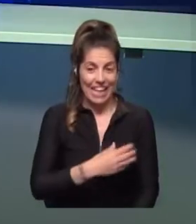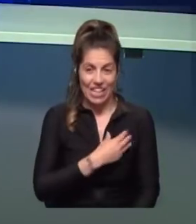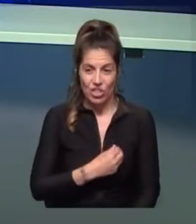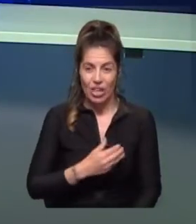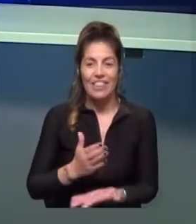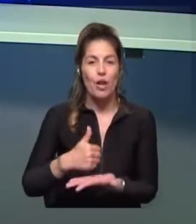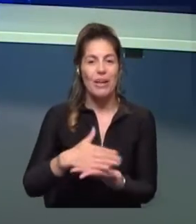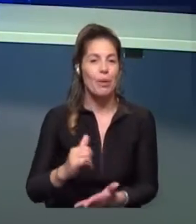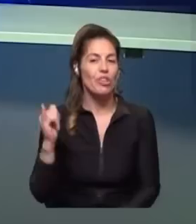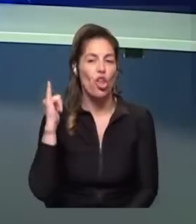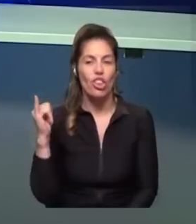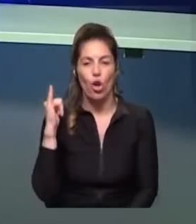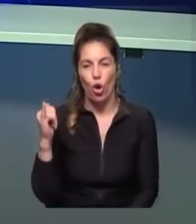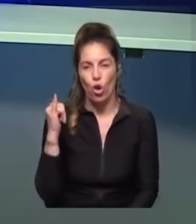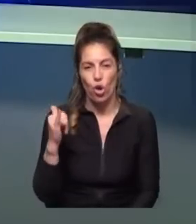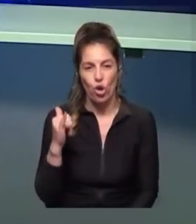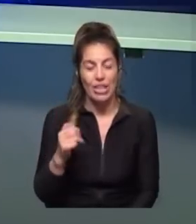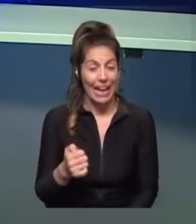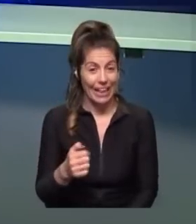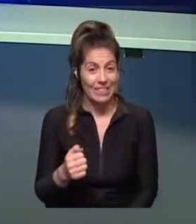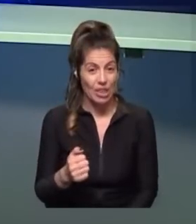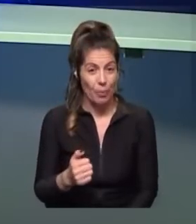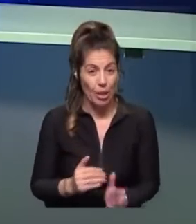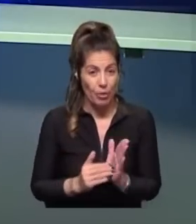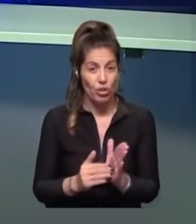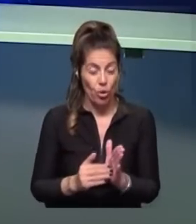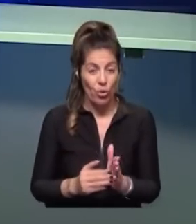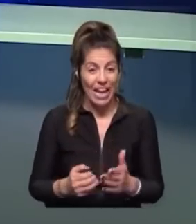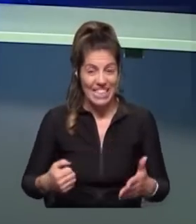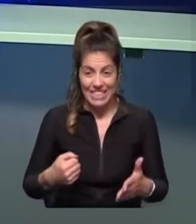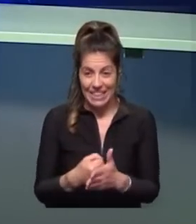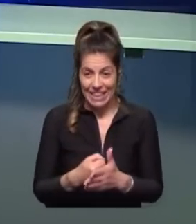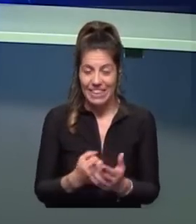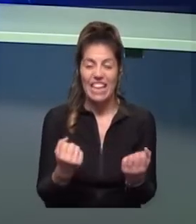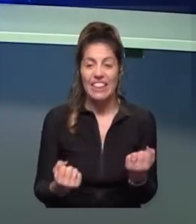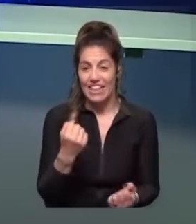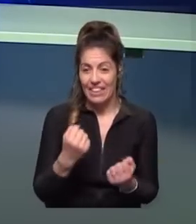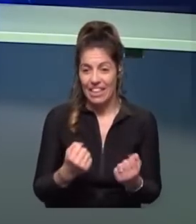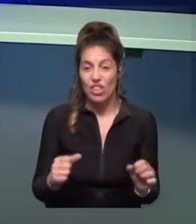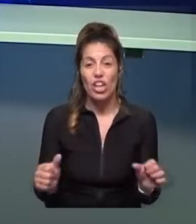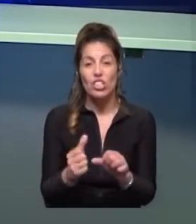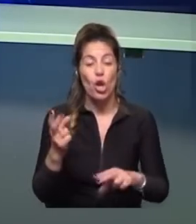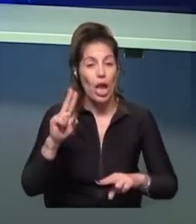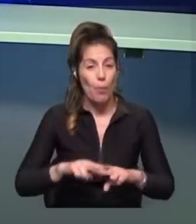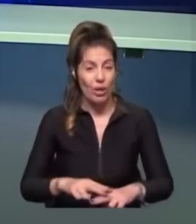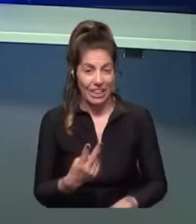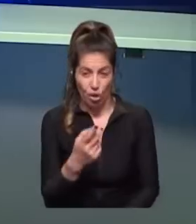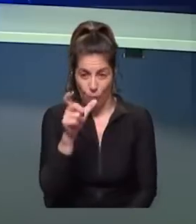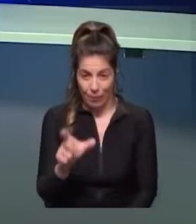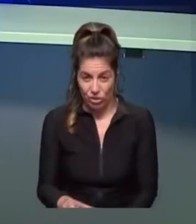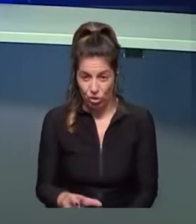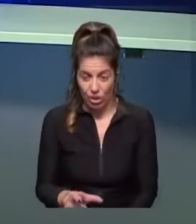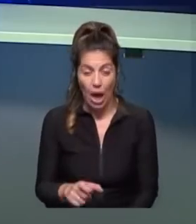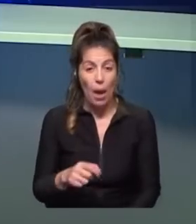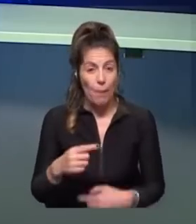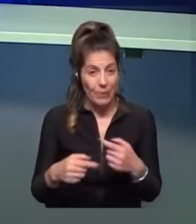Colonia Héctor curuchet que recientemente protagonizó un siniestro de tránsito que provocó la muerte de dos personas mientras